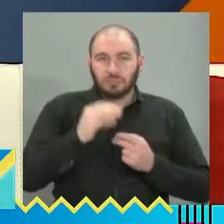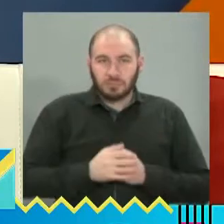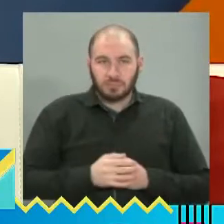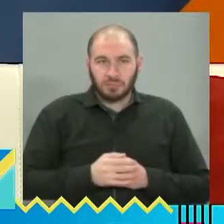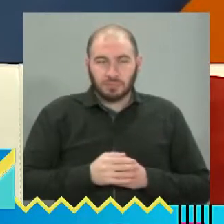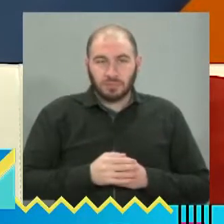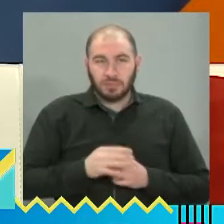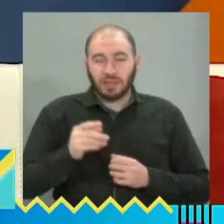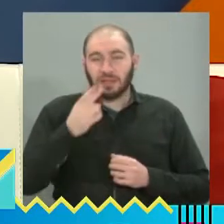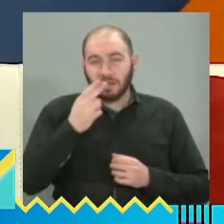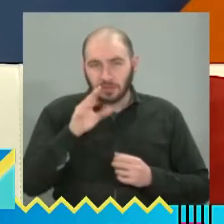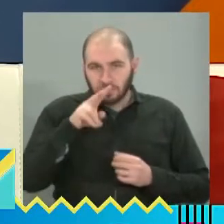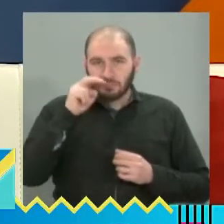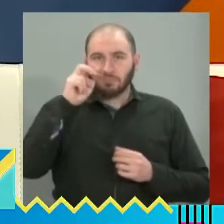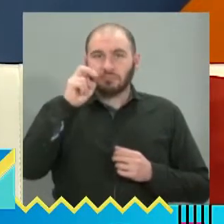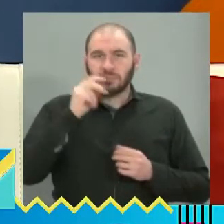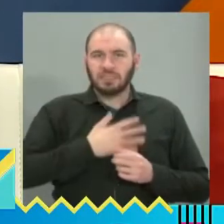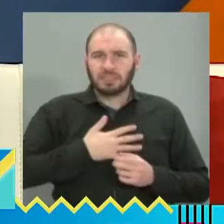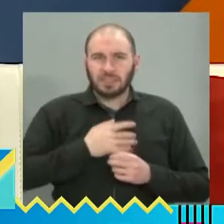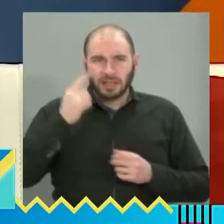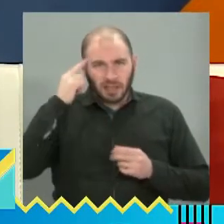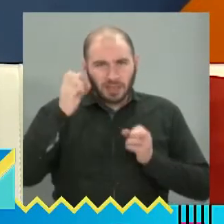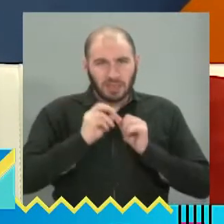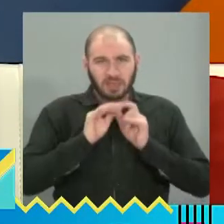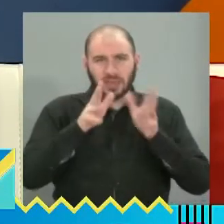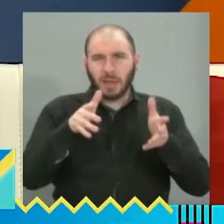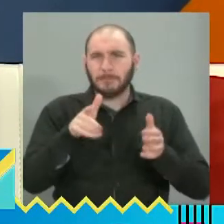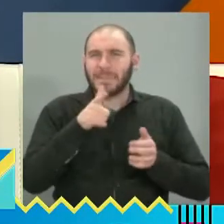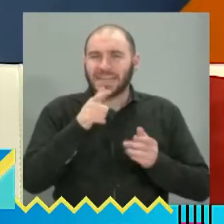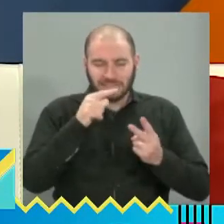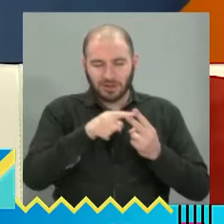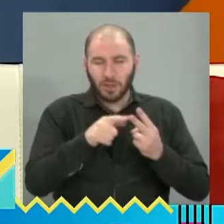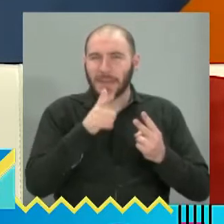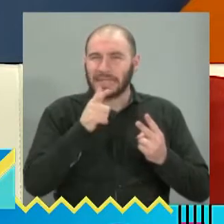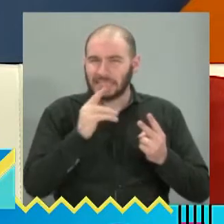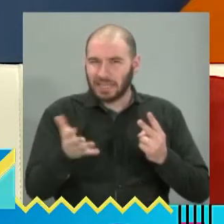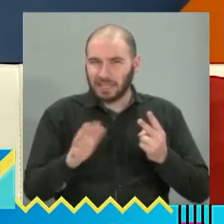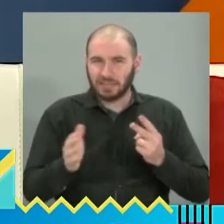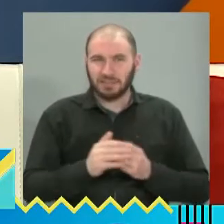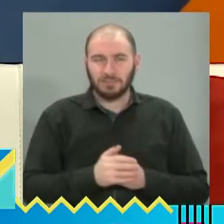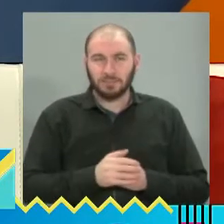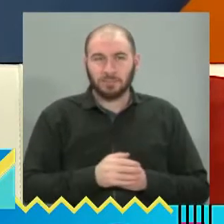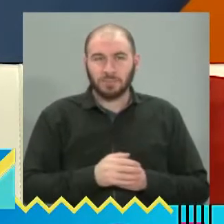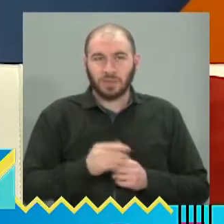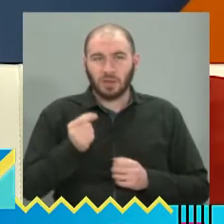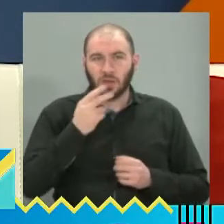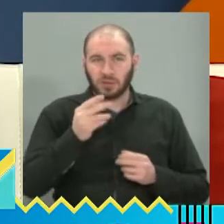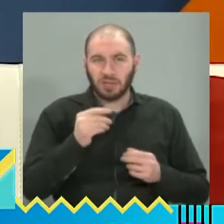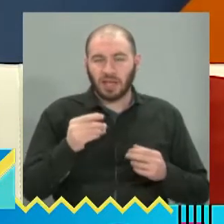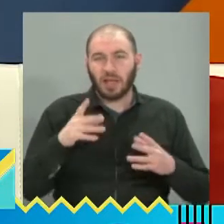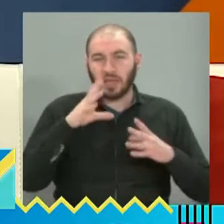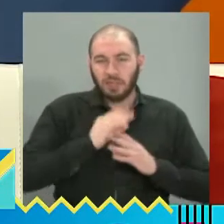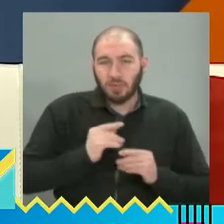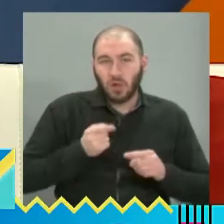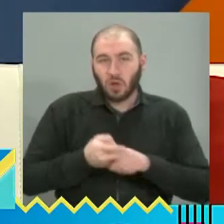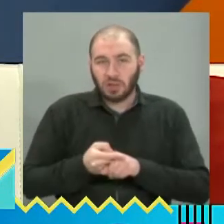de humo de tabaco produce una liberación de sustancias parecidas a los antidepresivos. Entonces está dándose una dosis de